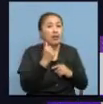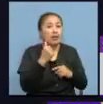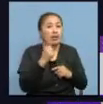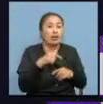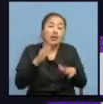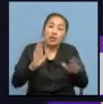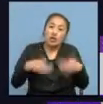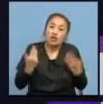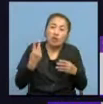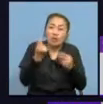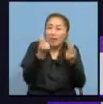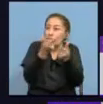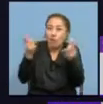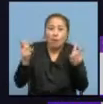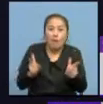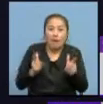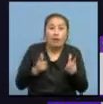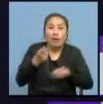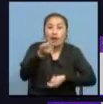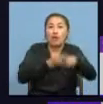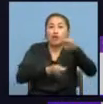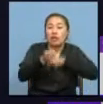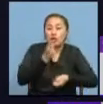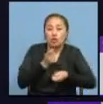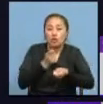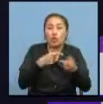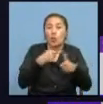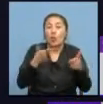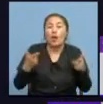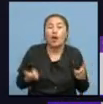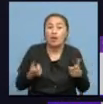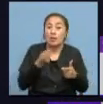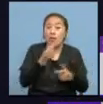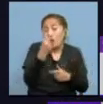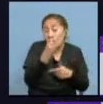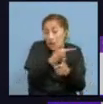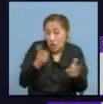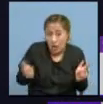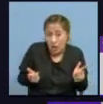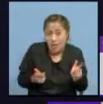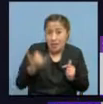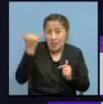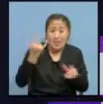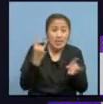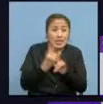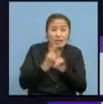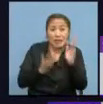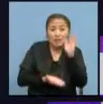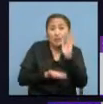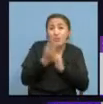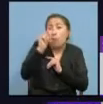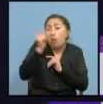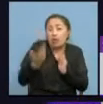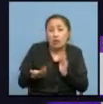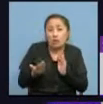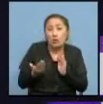que no se consigue efectivo y en los negocios tampoco se consigue alimentos y si hay, siempre está escaseando. Te